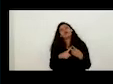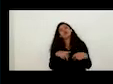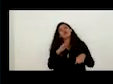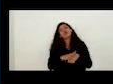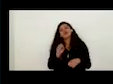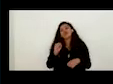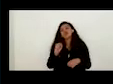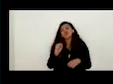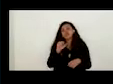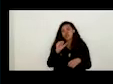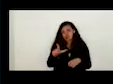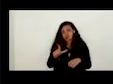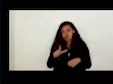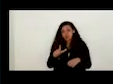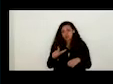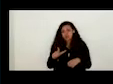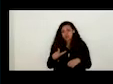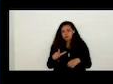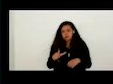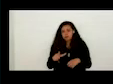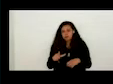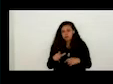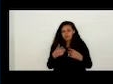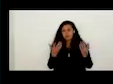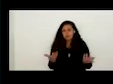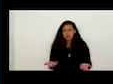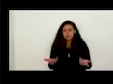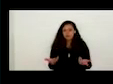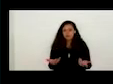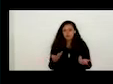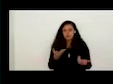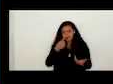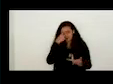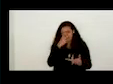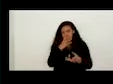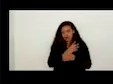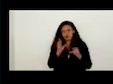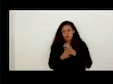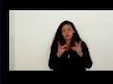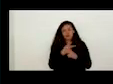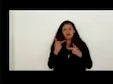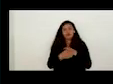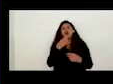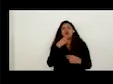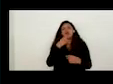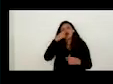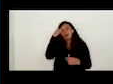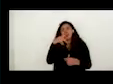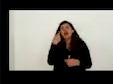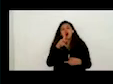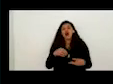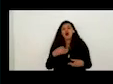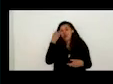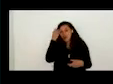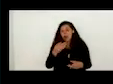y de ciertos productos que se utilizan para que su vida de anaquel sea mucho más